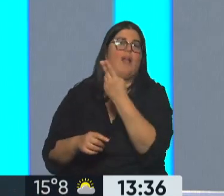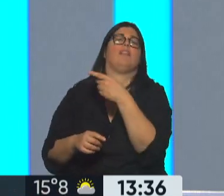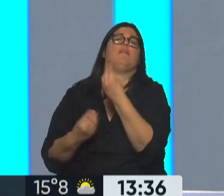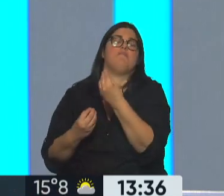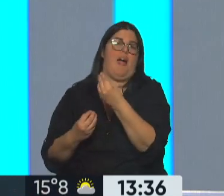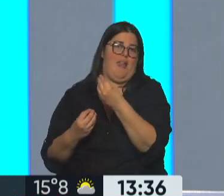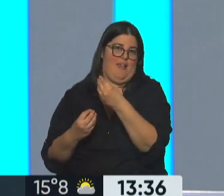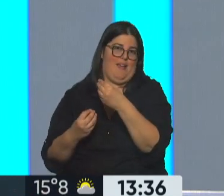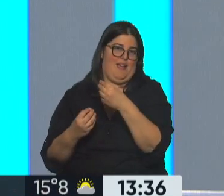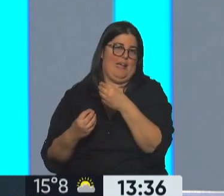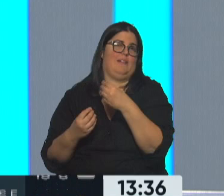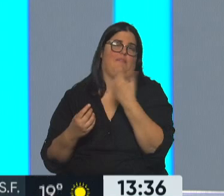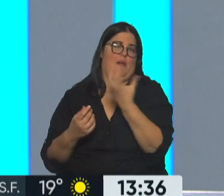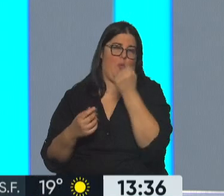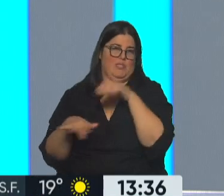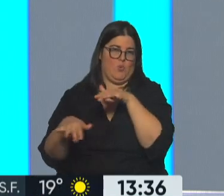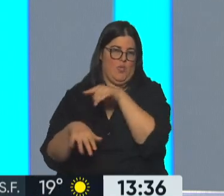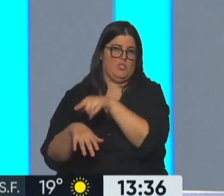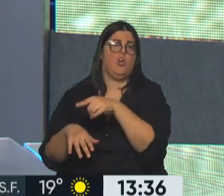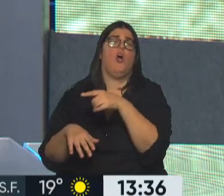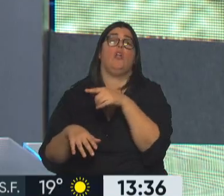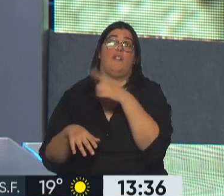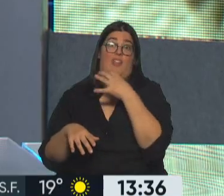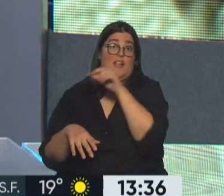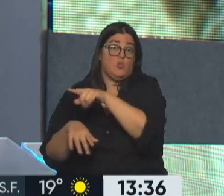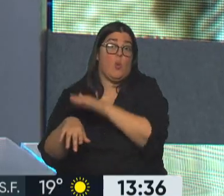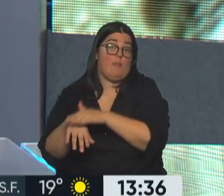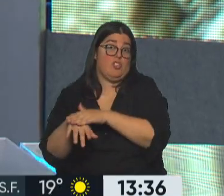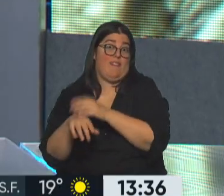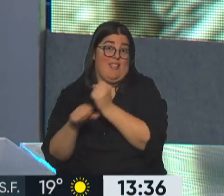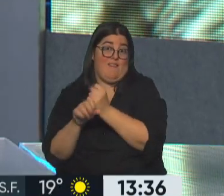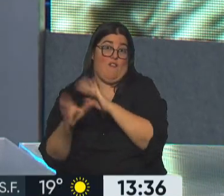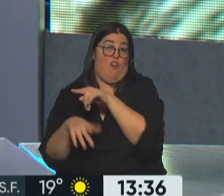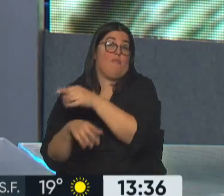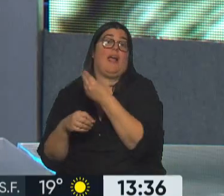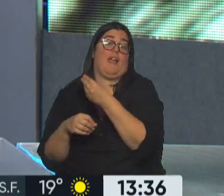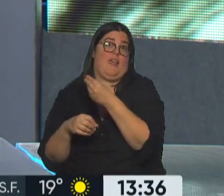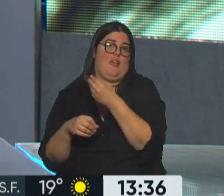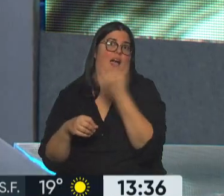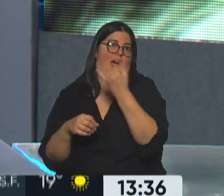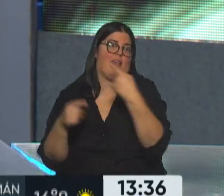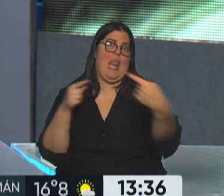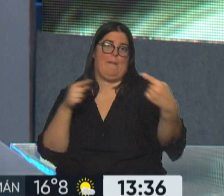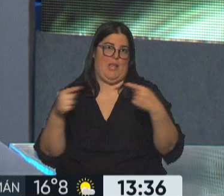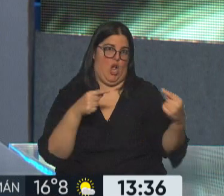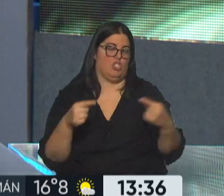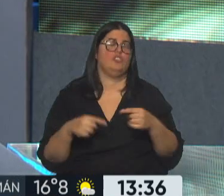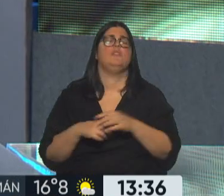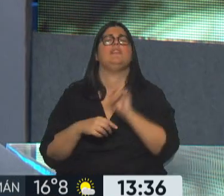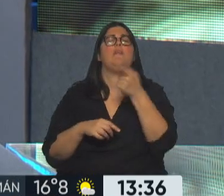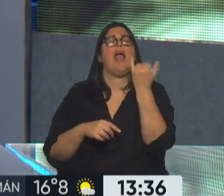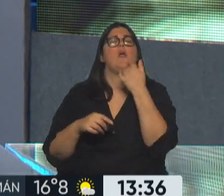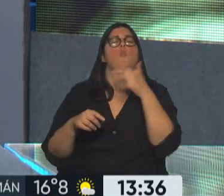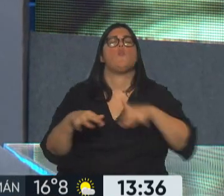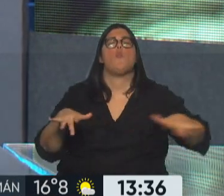que generalmente te genera enemigos y enemigos poderosos. Bueno, los enemigos en realidad porque también estaba esta visión de que Prigozhin no estaba